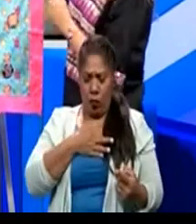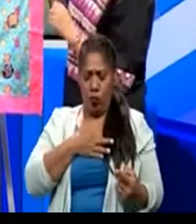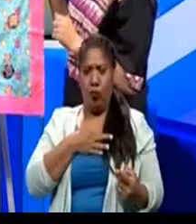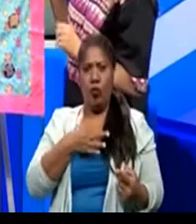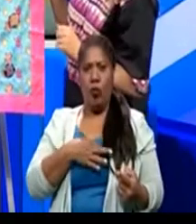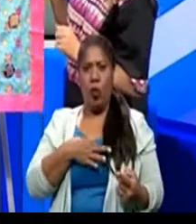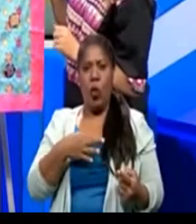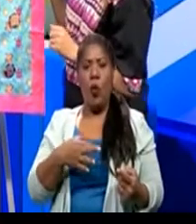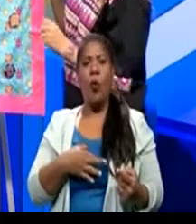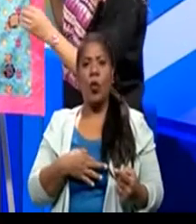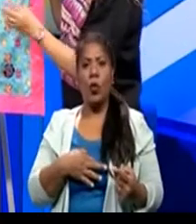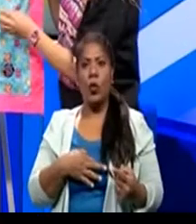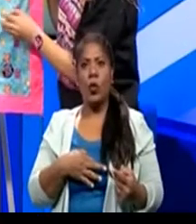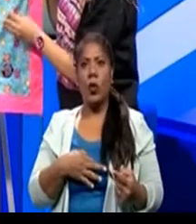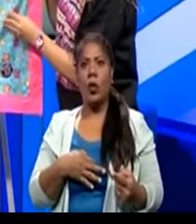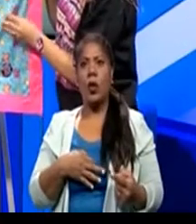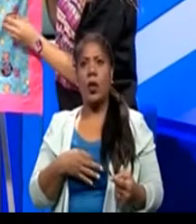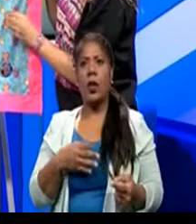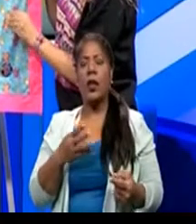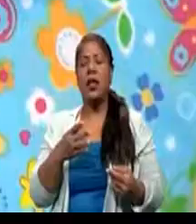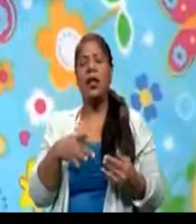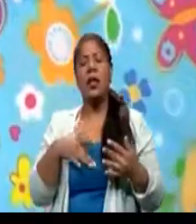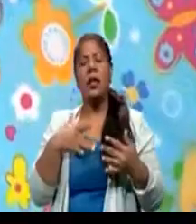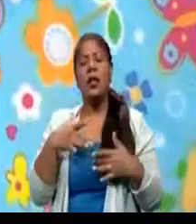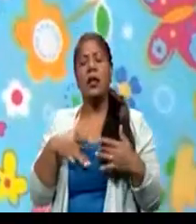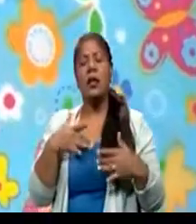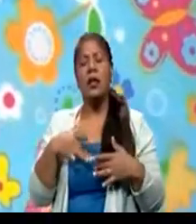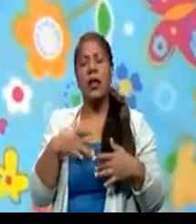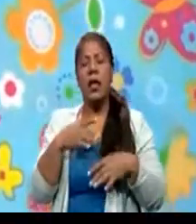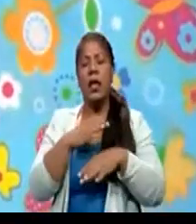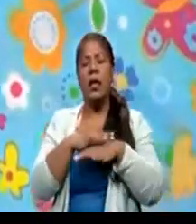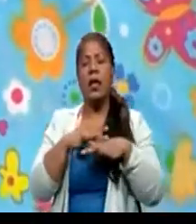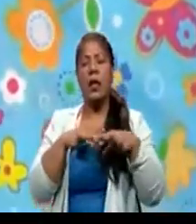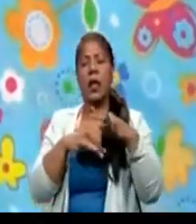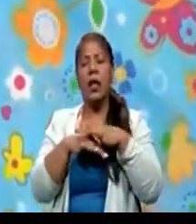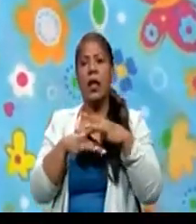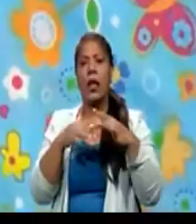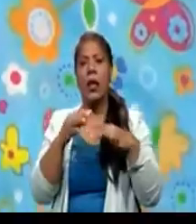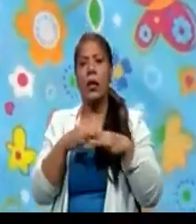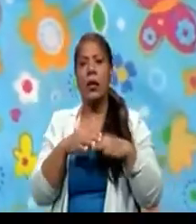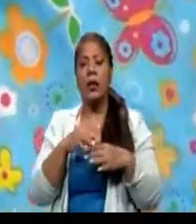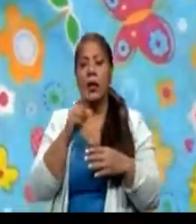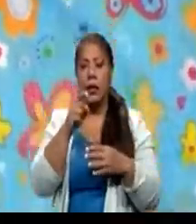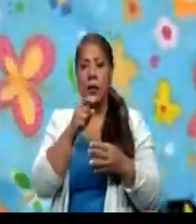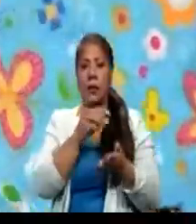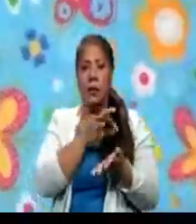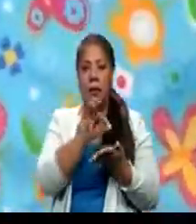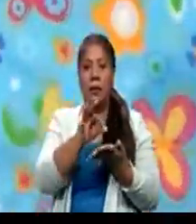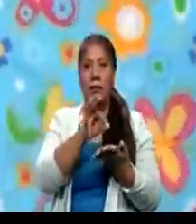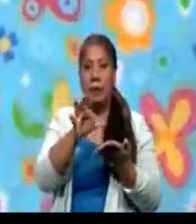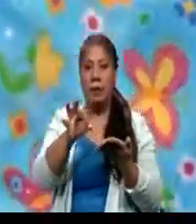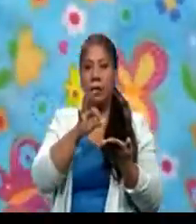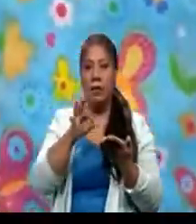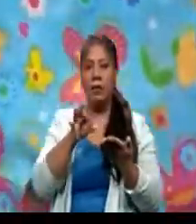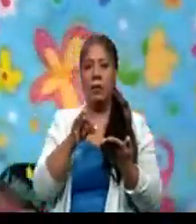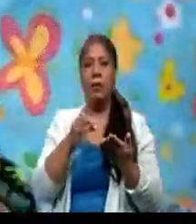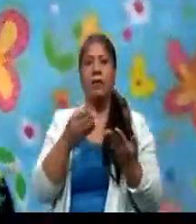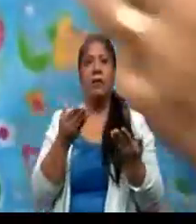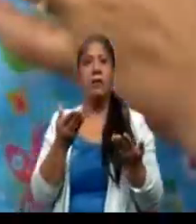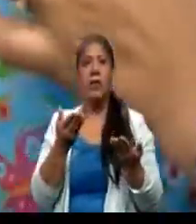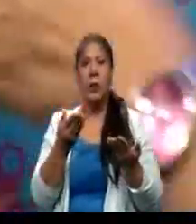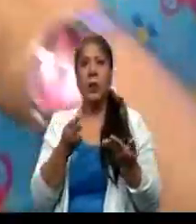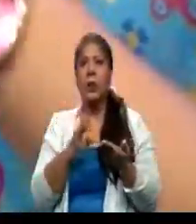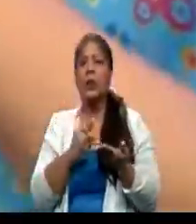textura y sintiendo que ellos sientan de verdad. Usted puede tocar, maestra Katia, también las diferentes, sí, texturas que hay